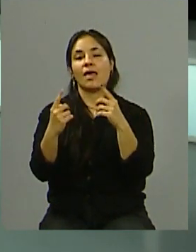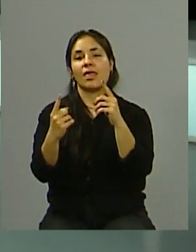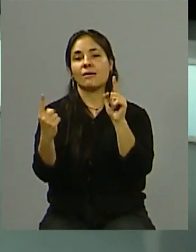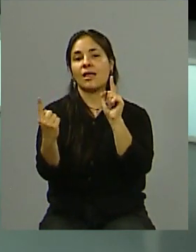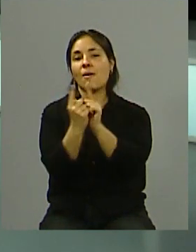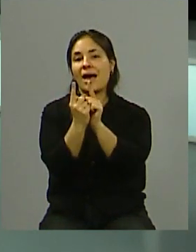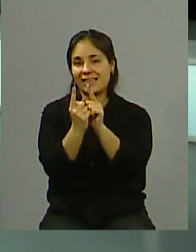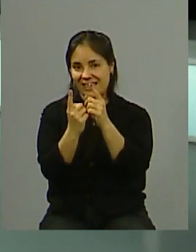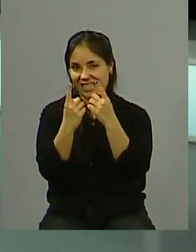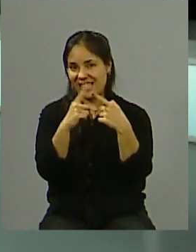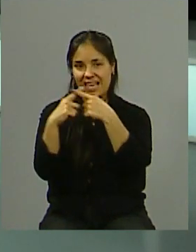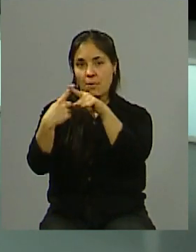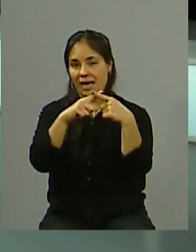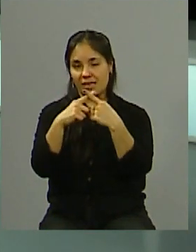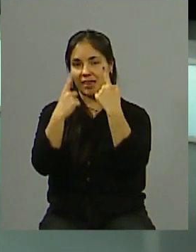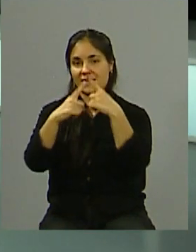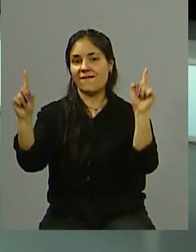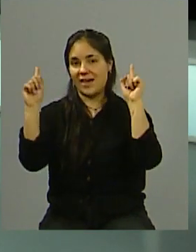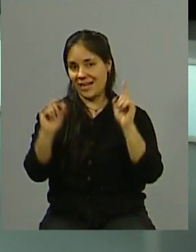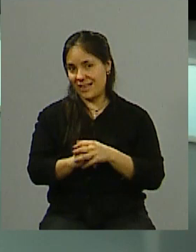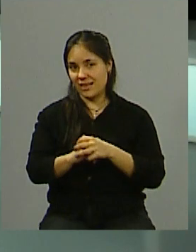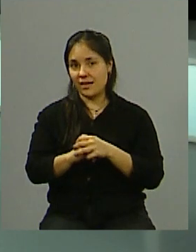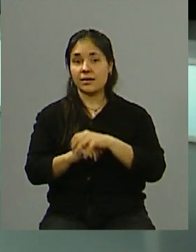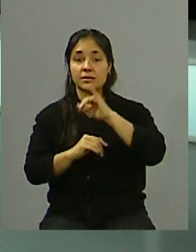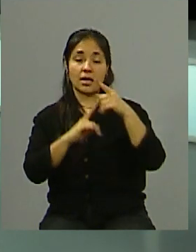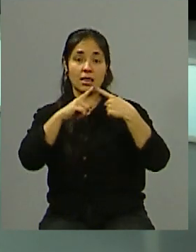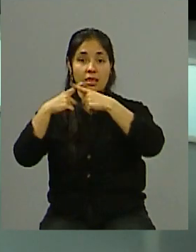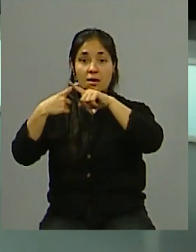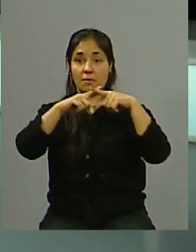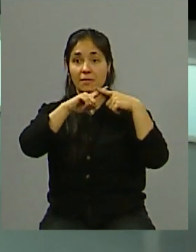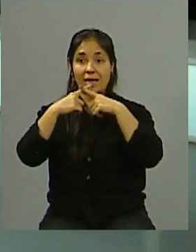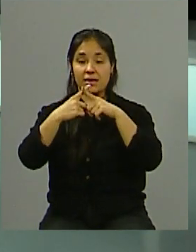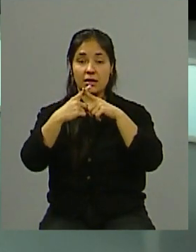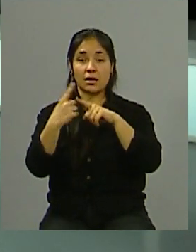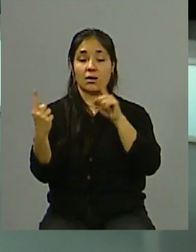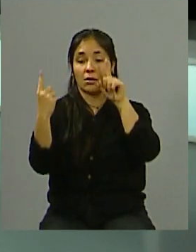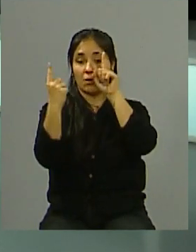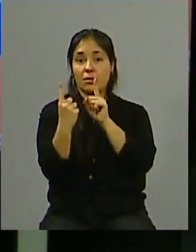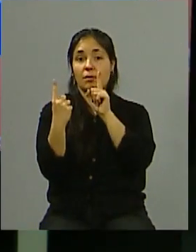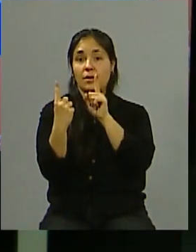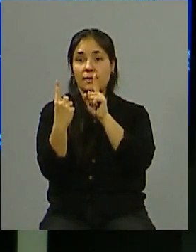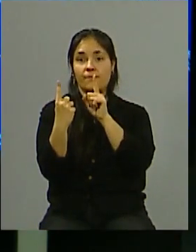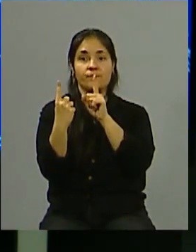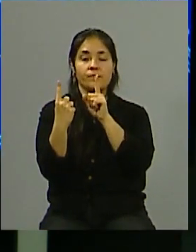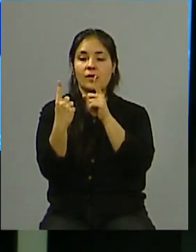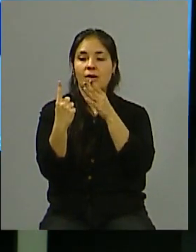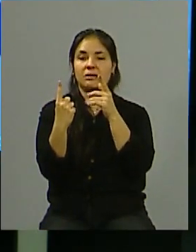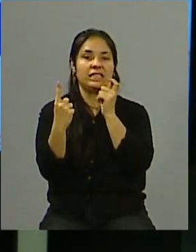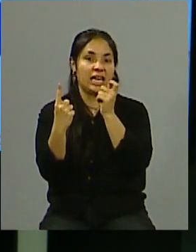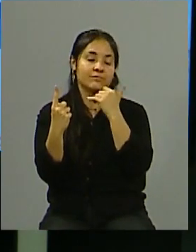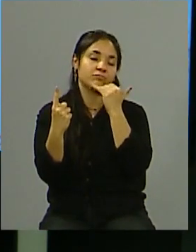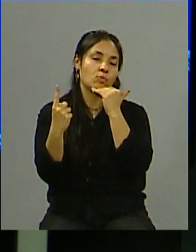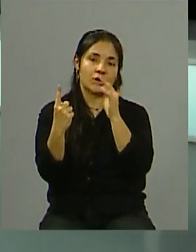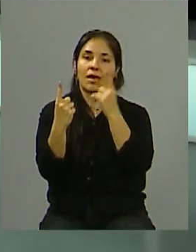Va a ser muy distinto, sí, un debate en un escenario de balotaje entre quienes sean, pero muy